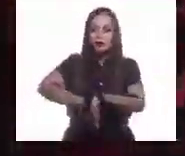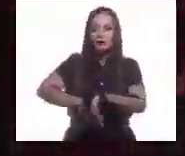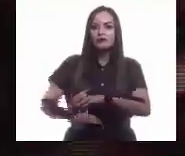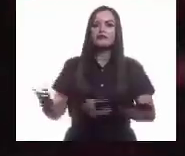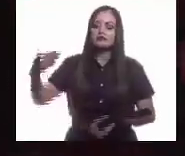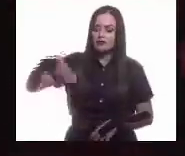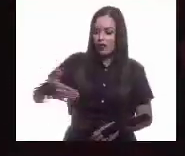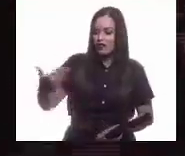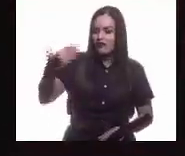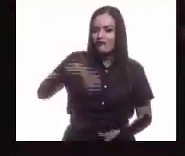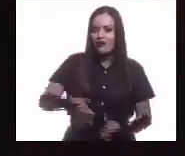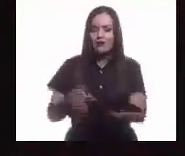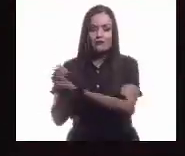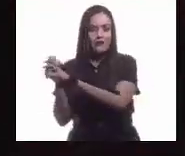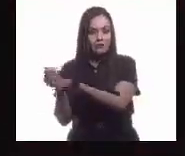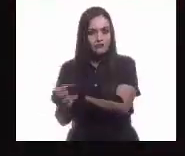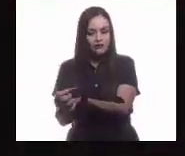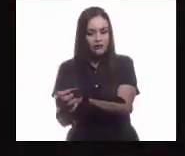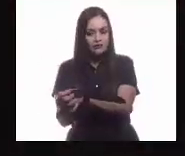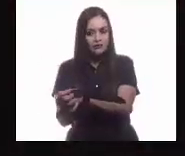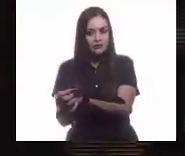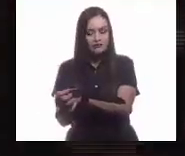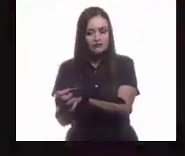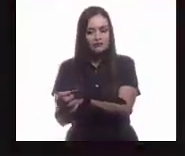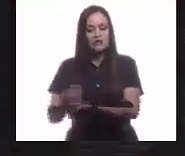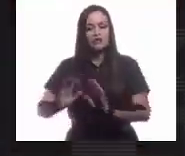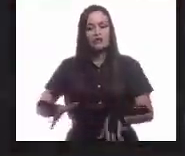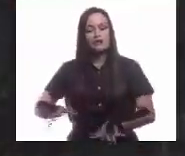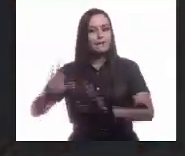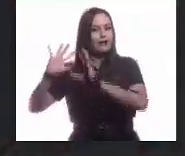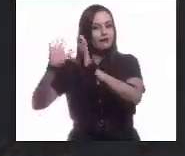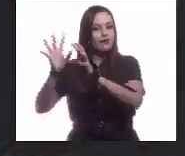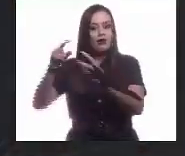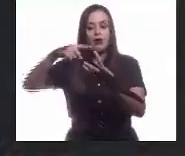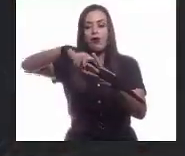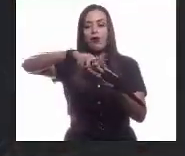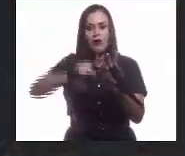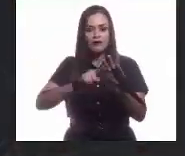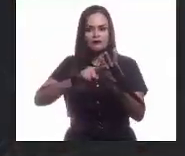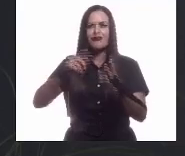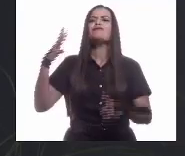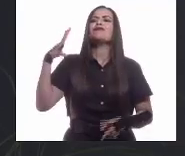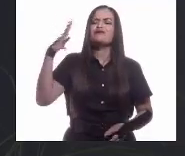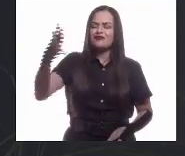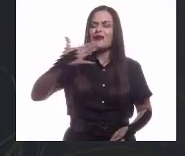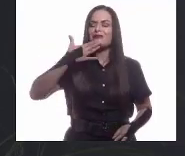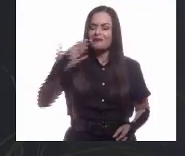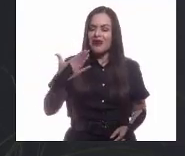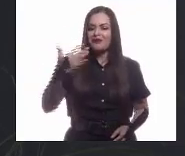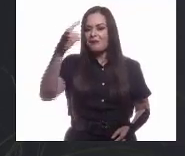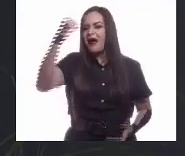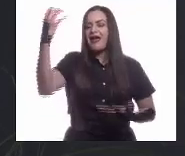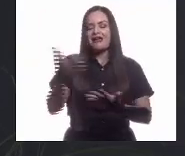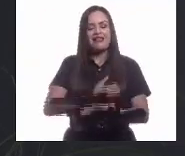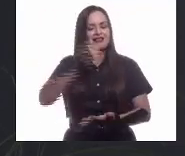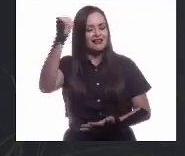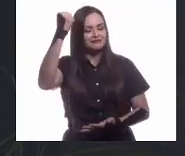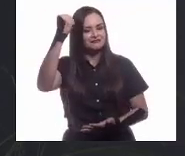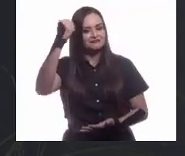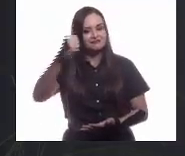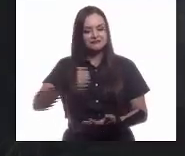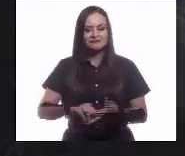béisbol y nuestras subcampeonas Mantarrayas de básquetbol. Con los tres, ¡vamos por el campeonato!